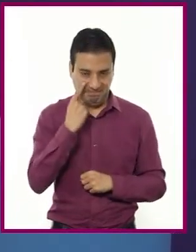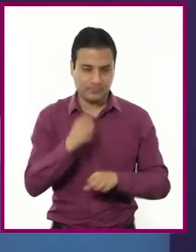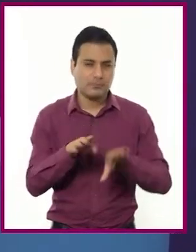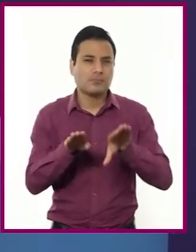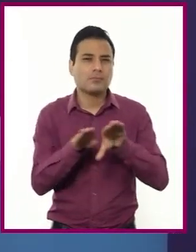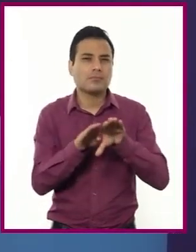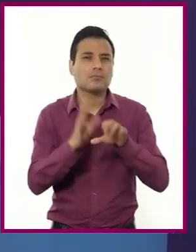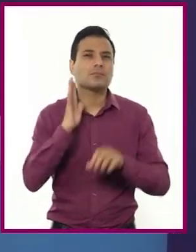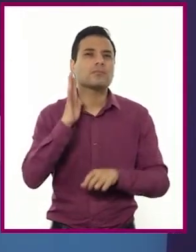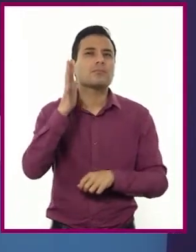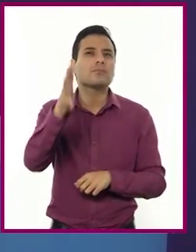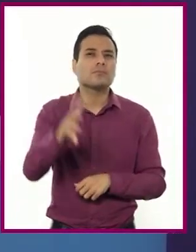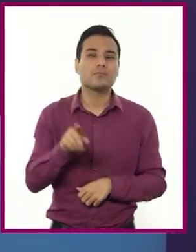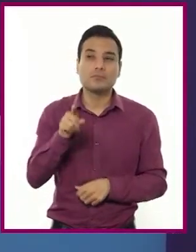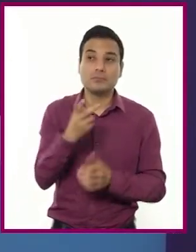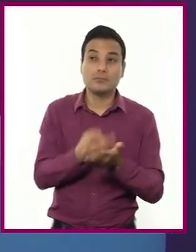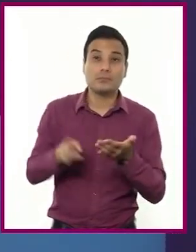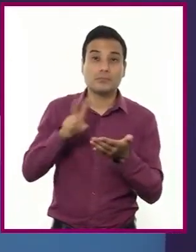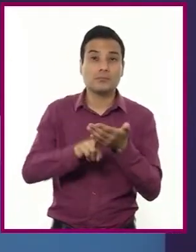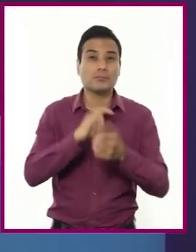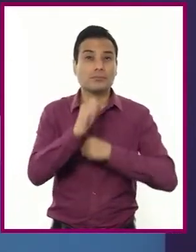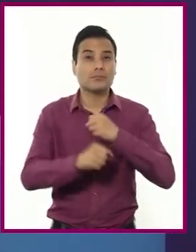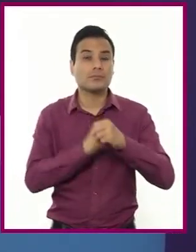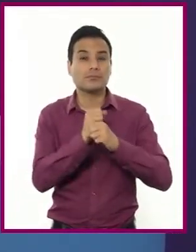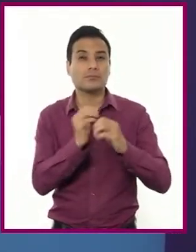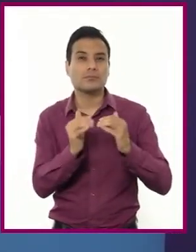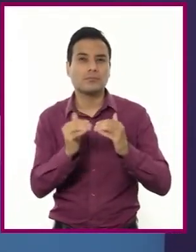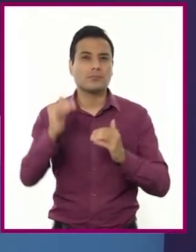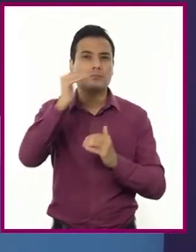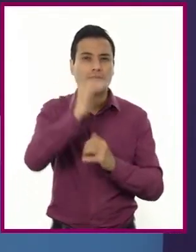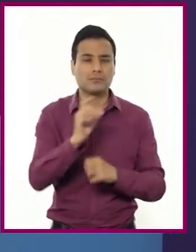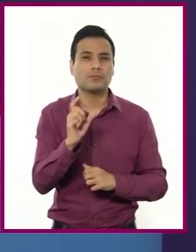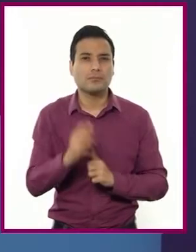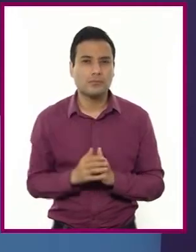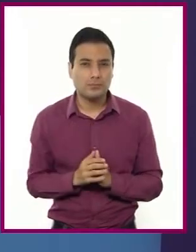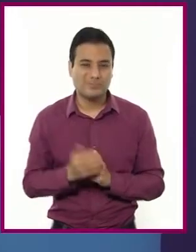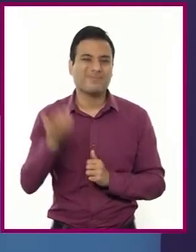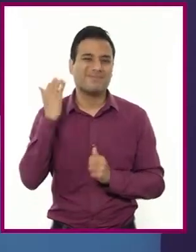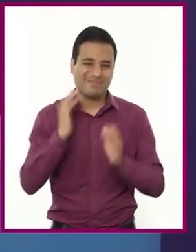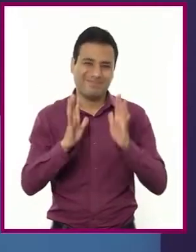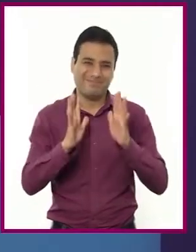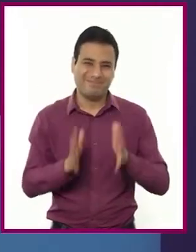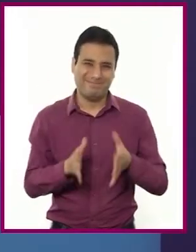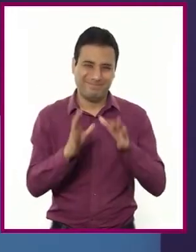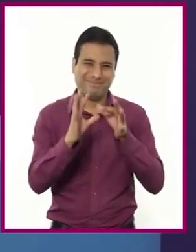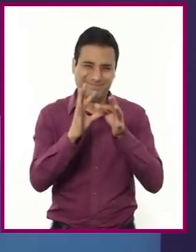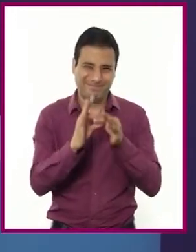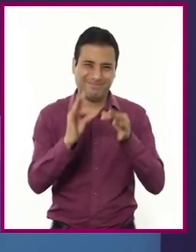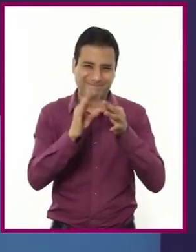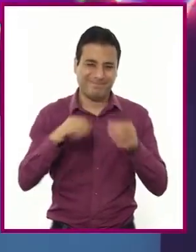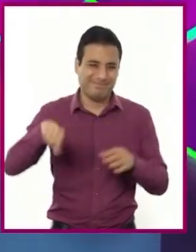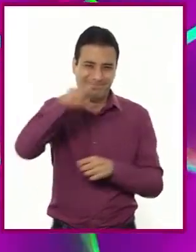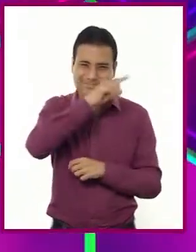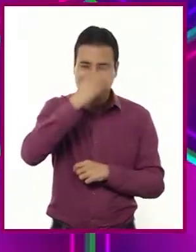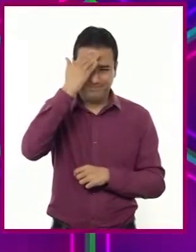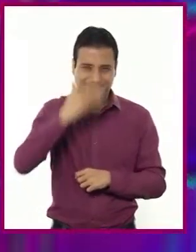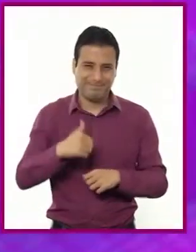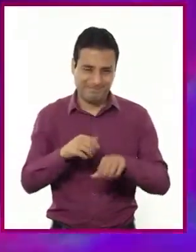en otras sesiones han resuelto problemas parecidos, así que ya deben de tener una idea para plantear la